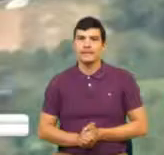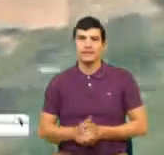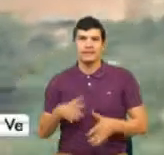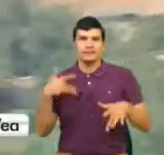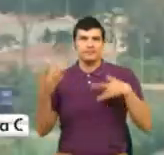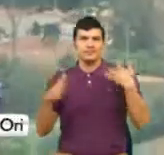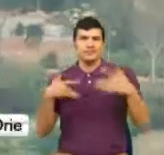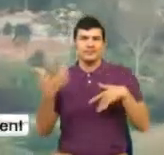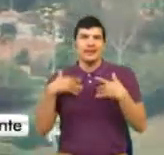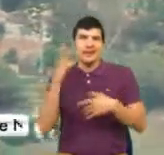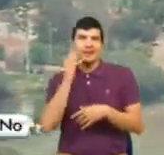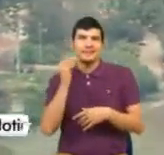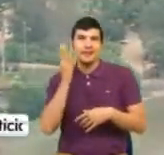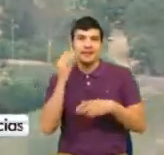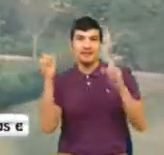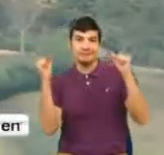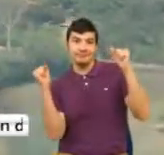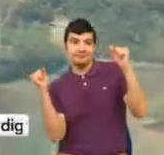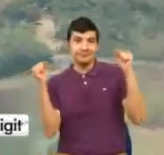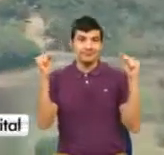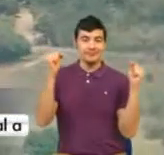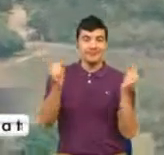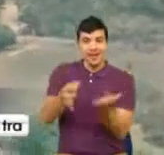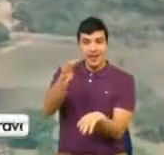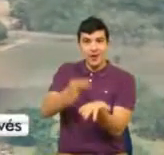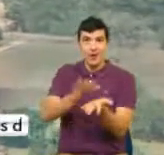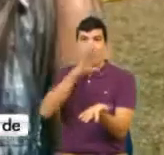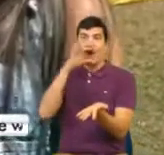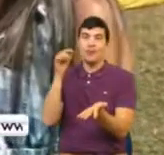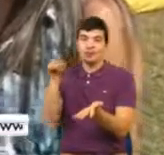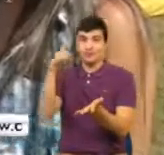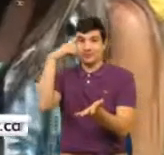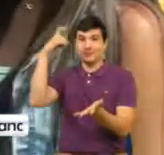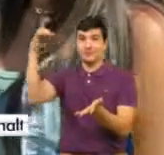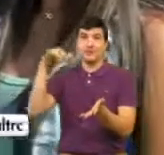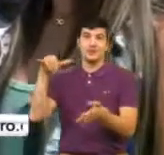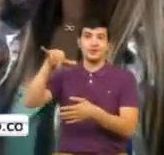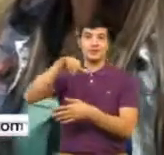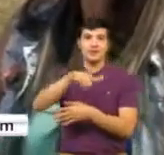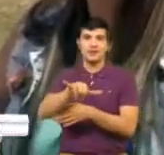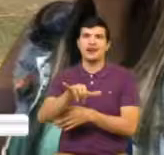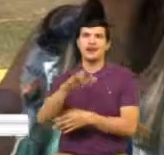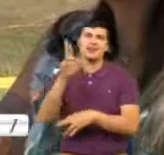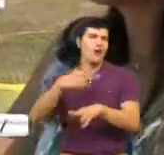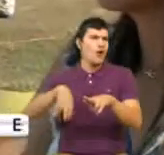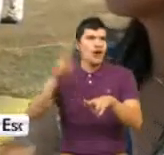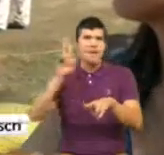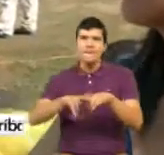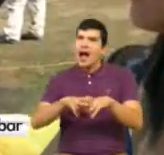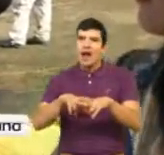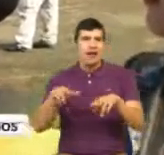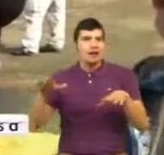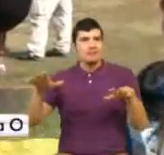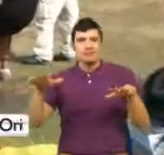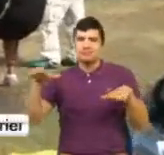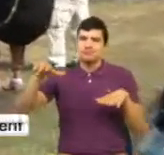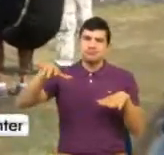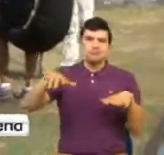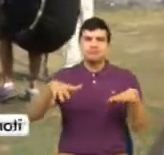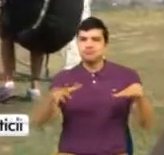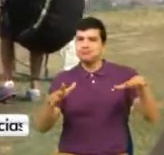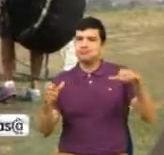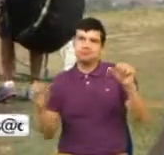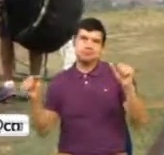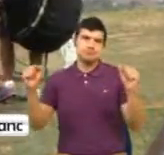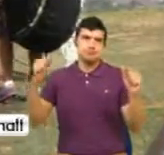Disfrutar de una experiencia con el parapente le cumple al hombre el sueño de volar. Es la forma más pura de volar, sí, es creo que el sueño más